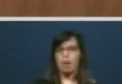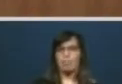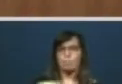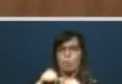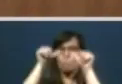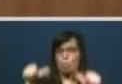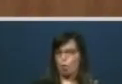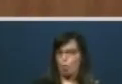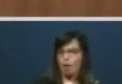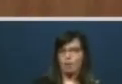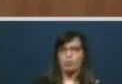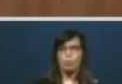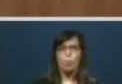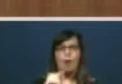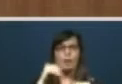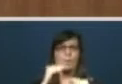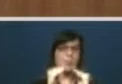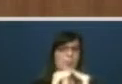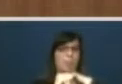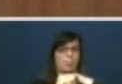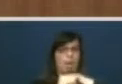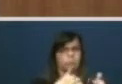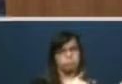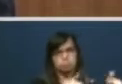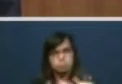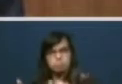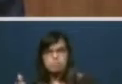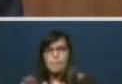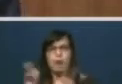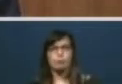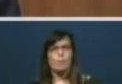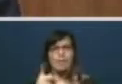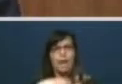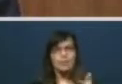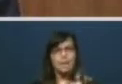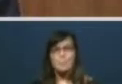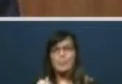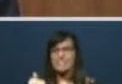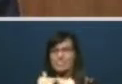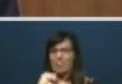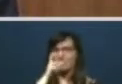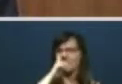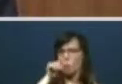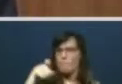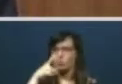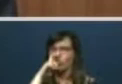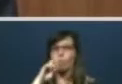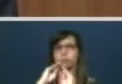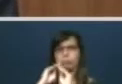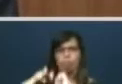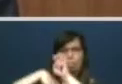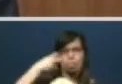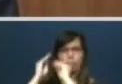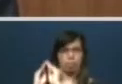el mercado de la vivienda reorientando lo hacia el fomento del alquiler y de la rehabilitación en la actualidad los dos grupos